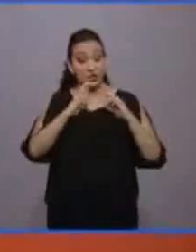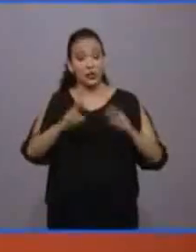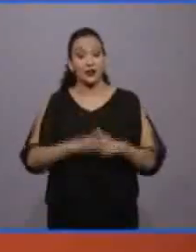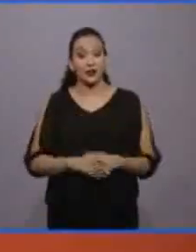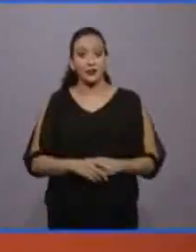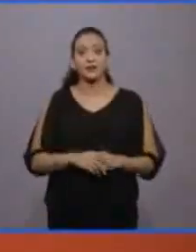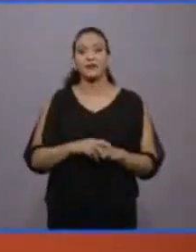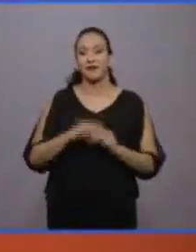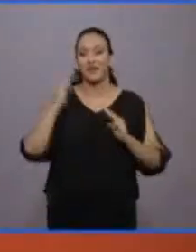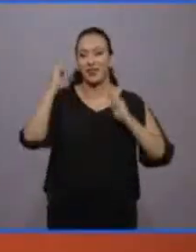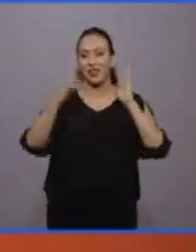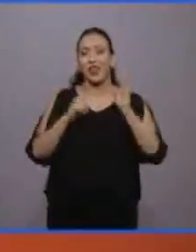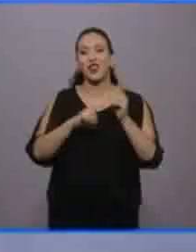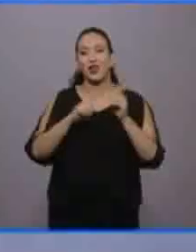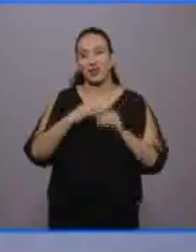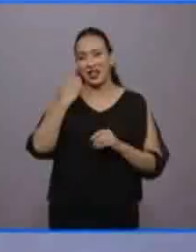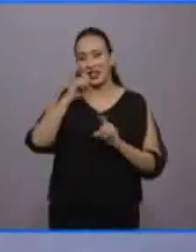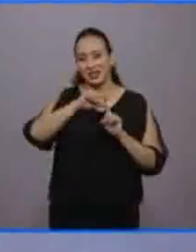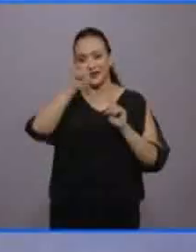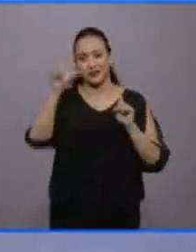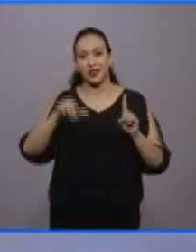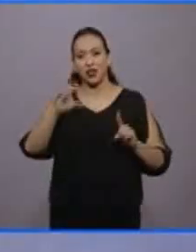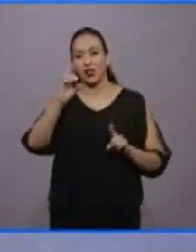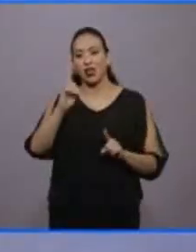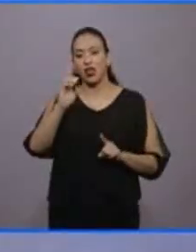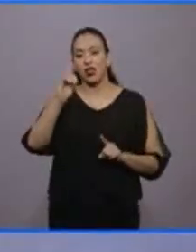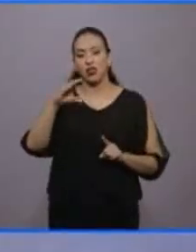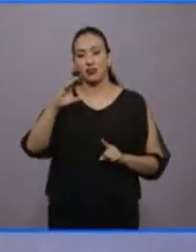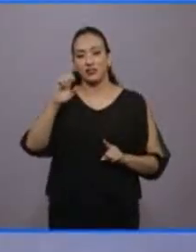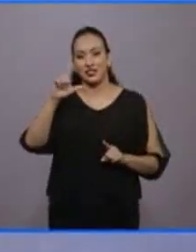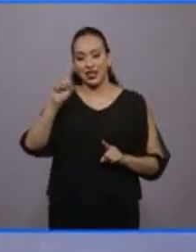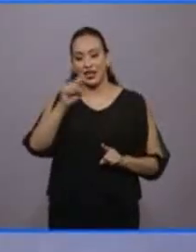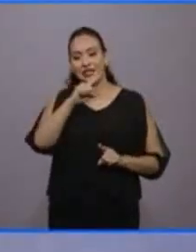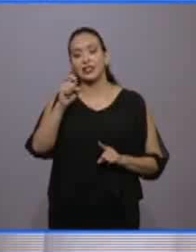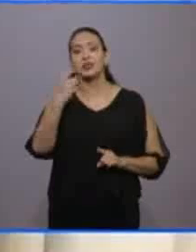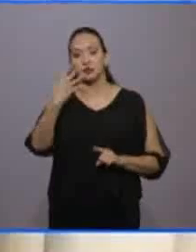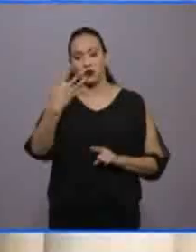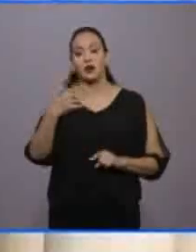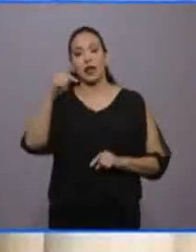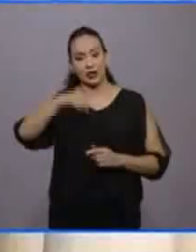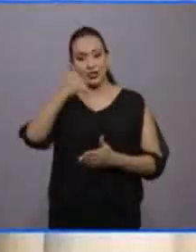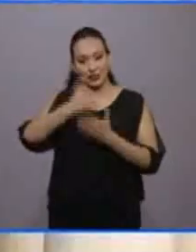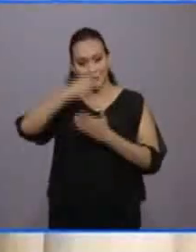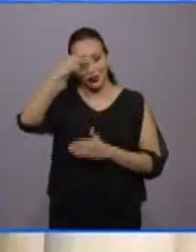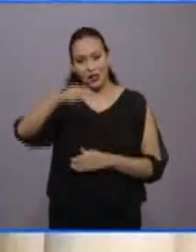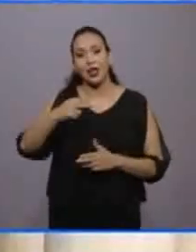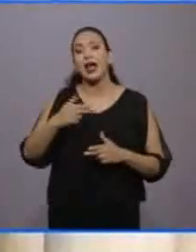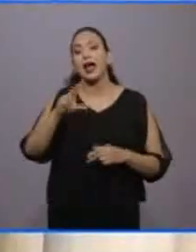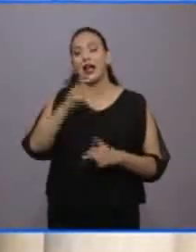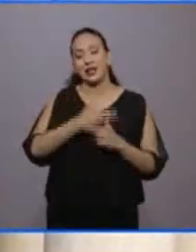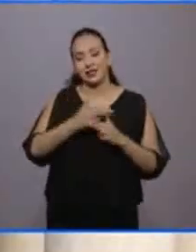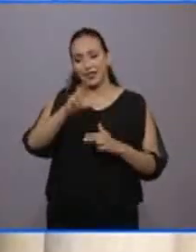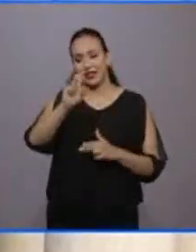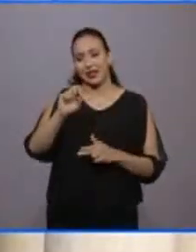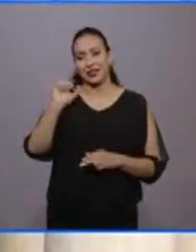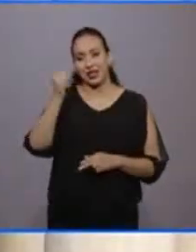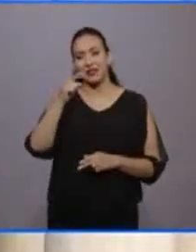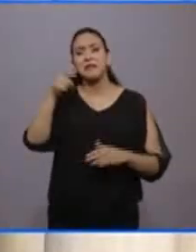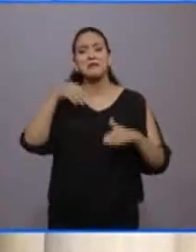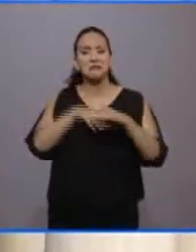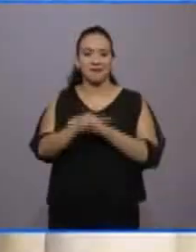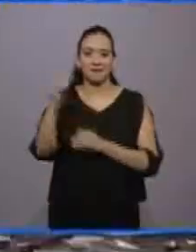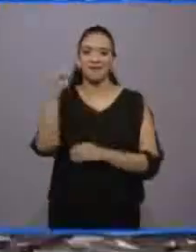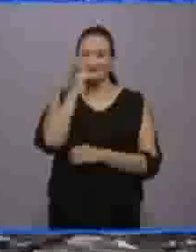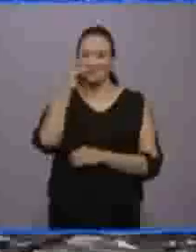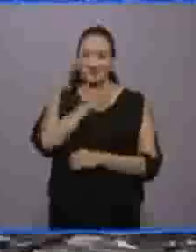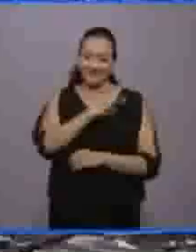se presenta en el Colegio Nacional Donceles 104, Ciudad de México, hasta el 30 de agosto, y la entrada es gratuita. Para